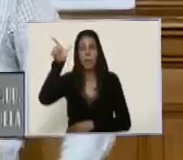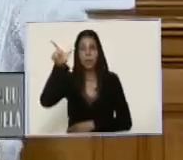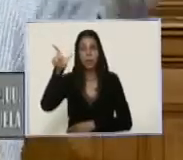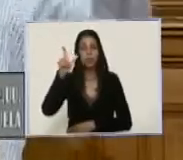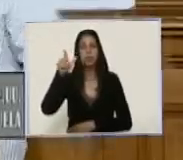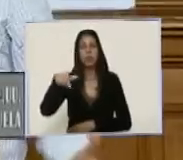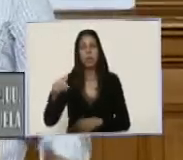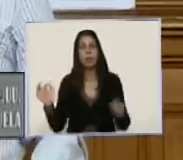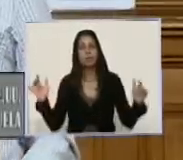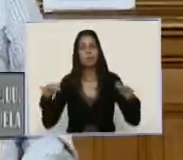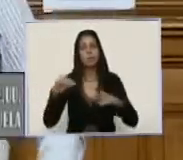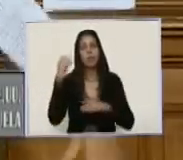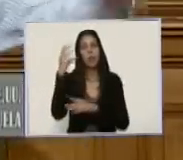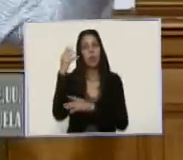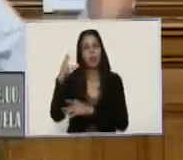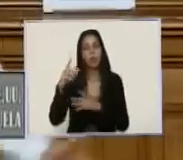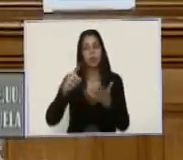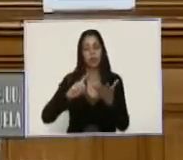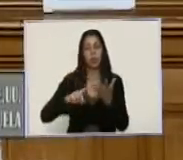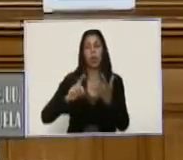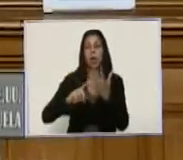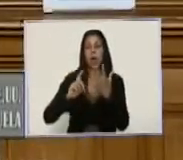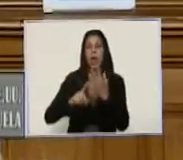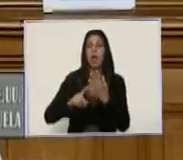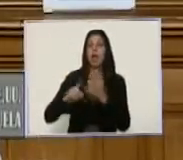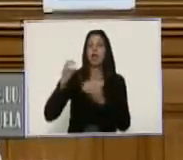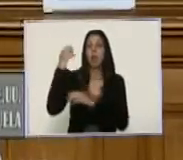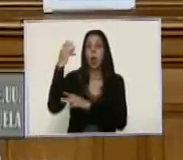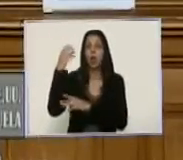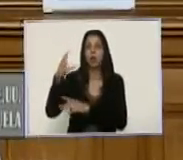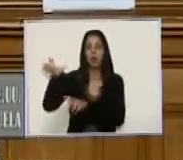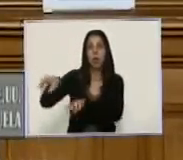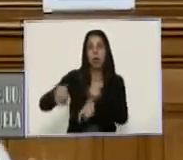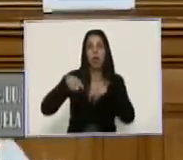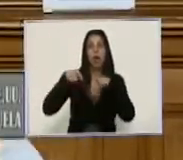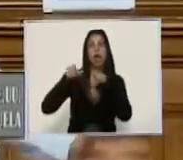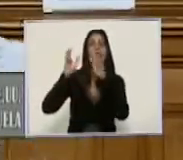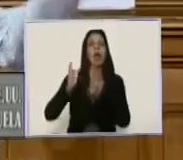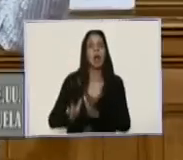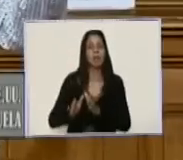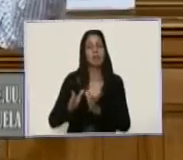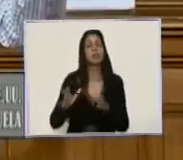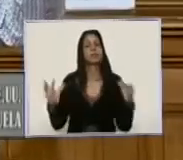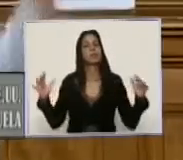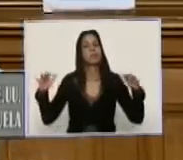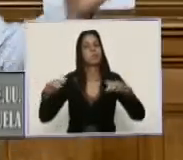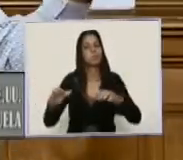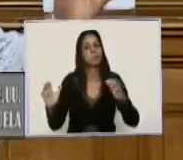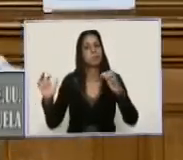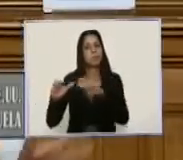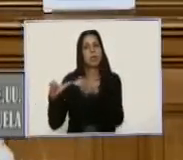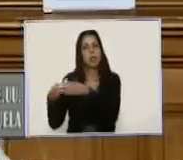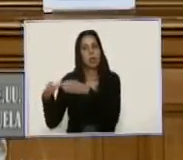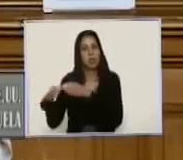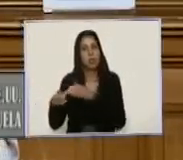el congreso de campesinos que también se va a realizar, o sea que hay una especie como de